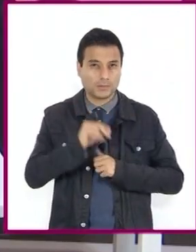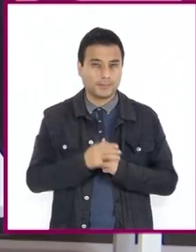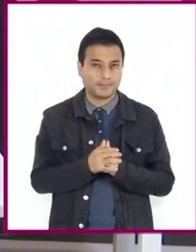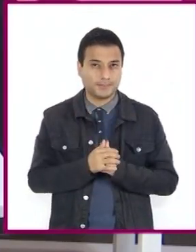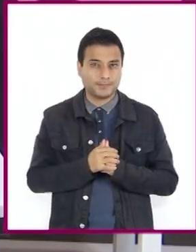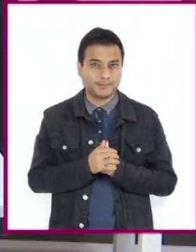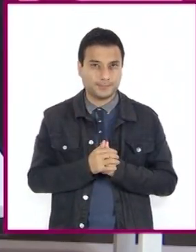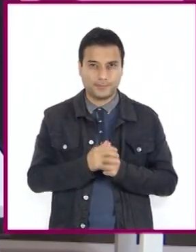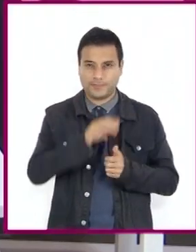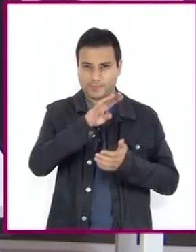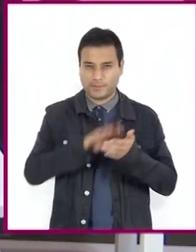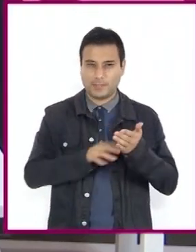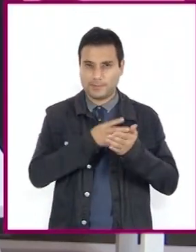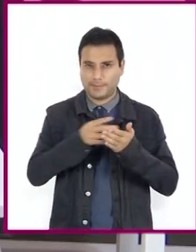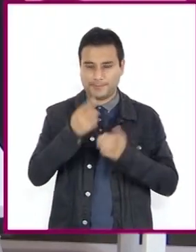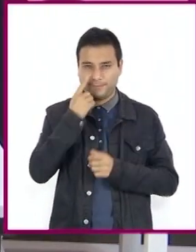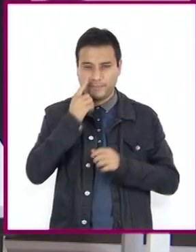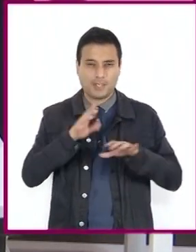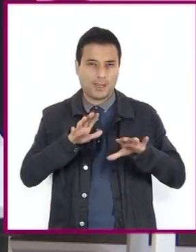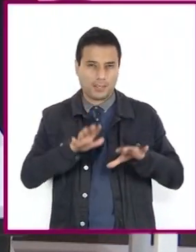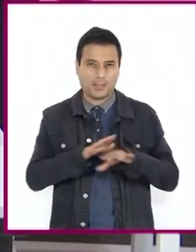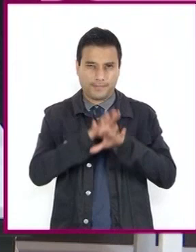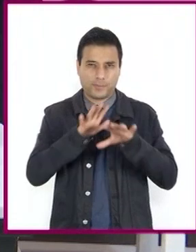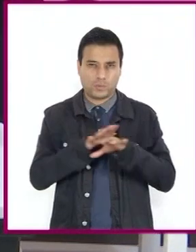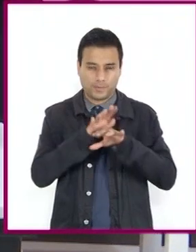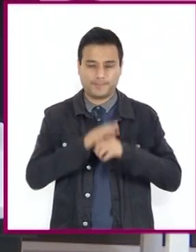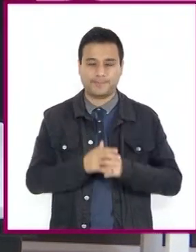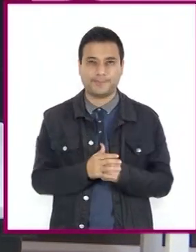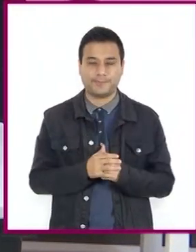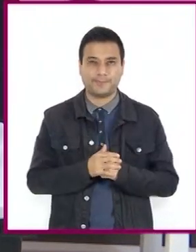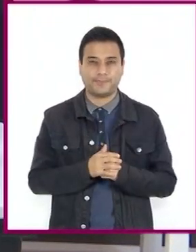Tabla 4. Cambios químicos observados durante la reacción.